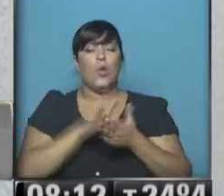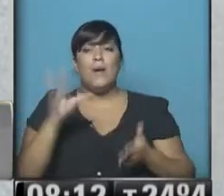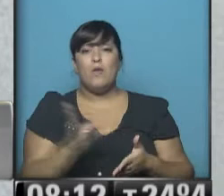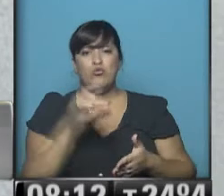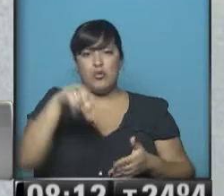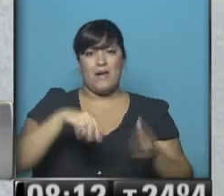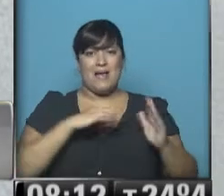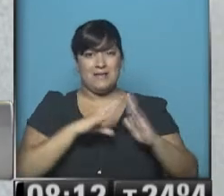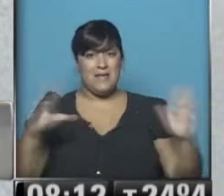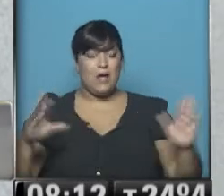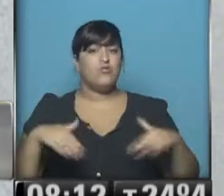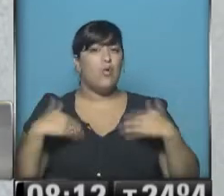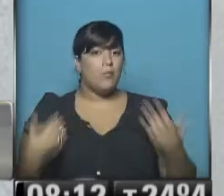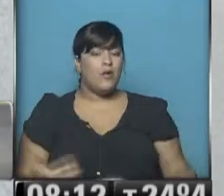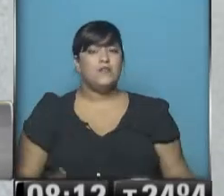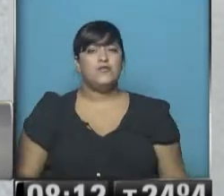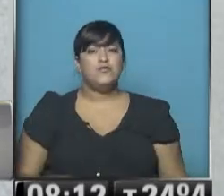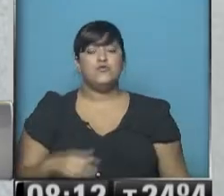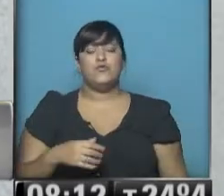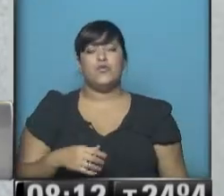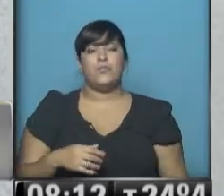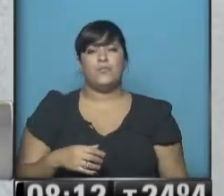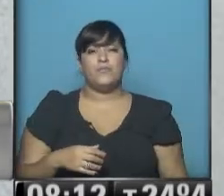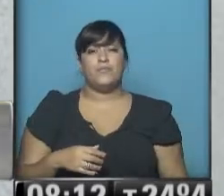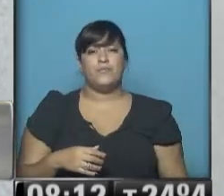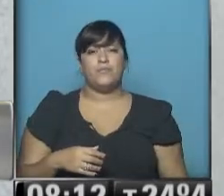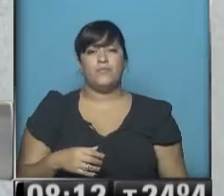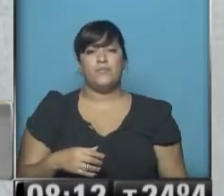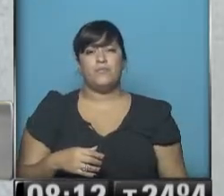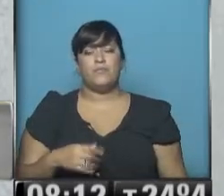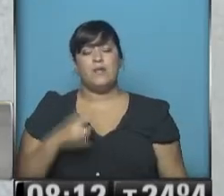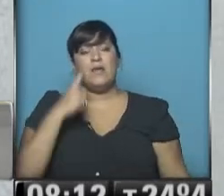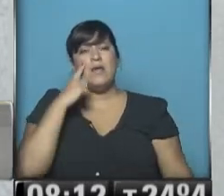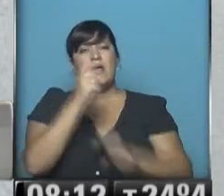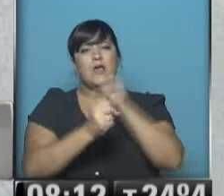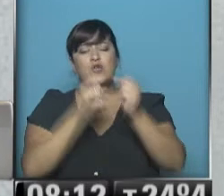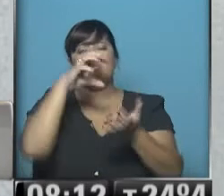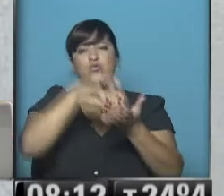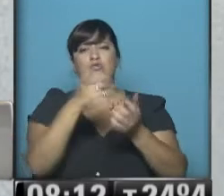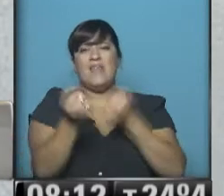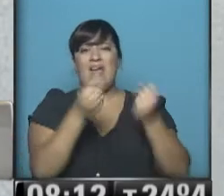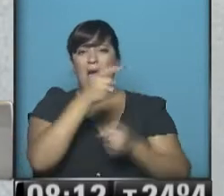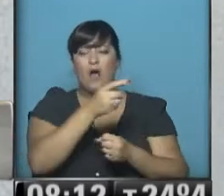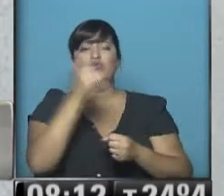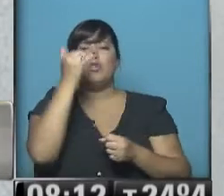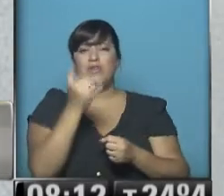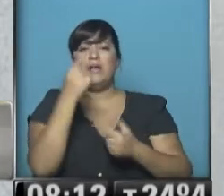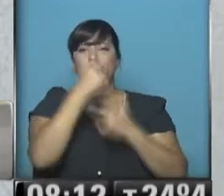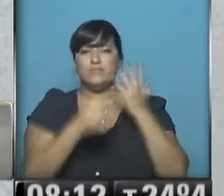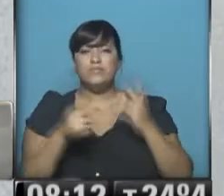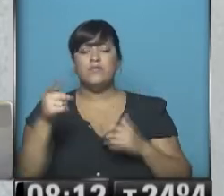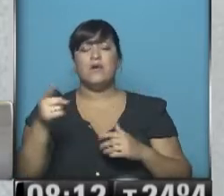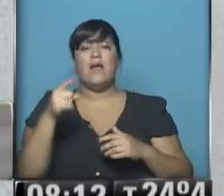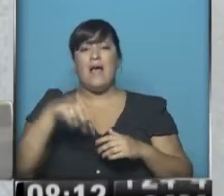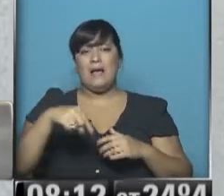este año en ese contexto la industria automotriz tiene comportamientos diversos desde las 11 plantas que existen en la república argentina